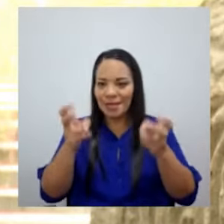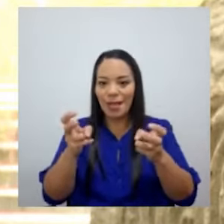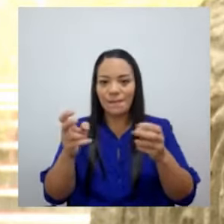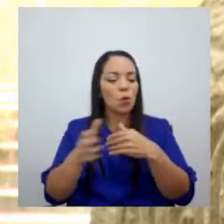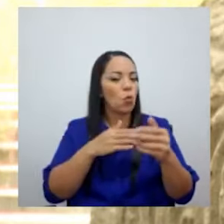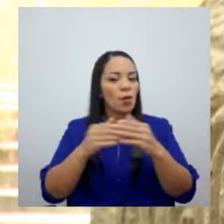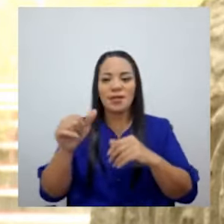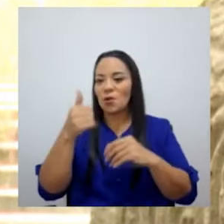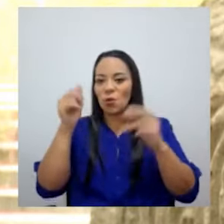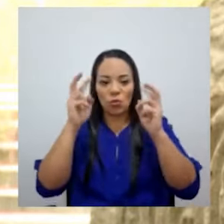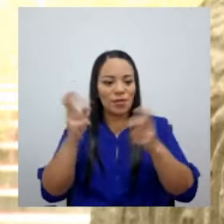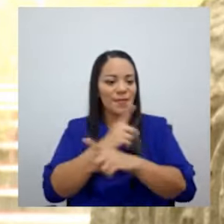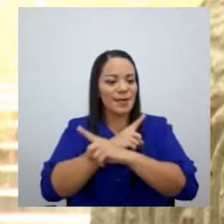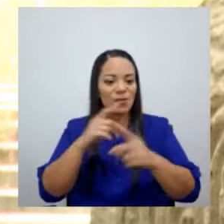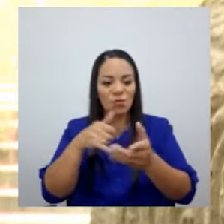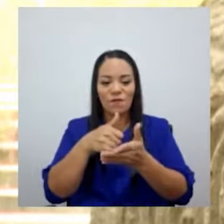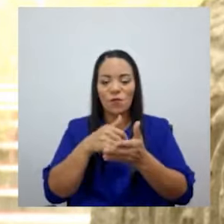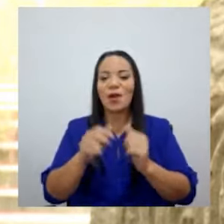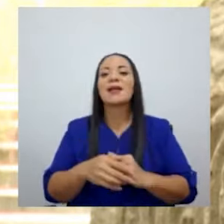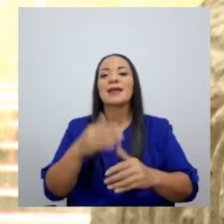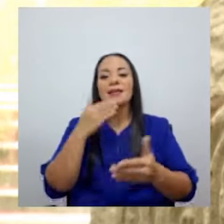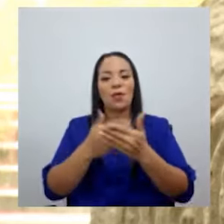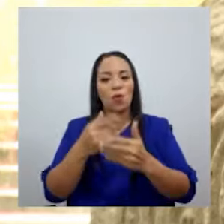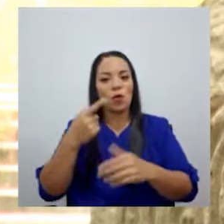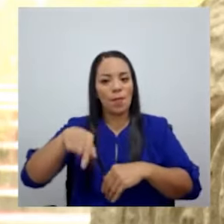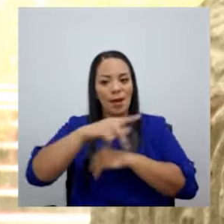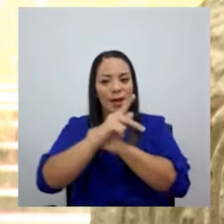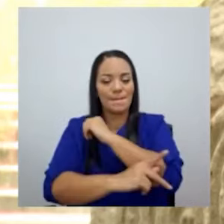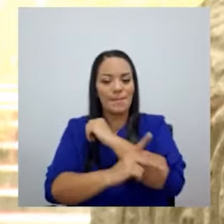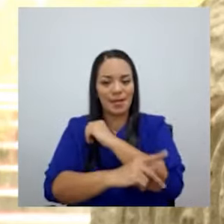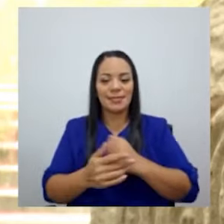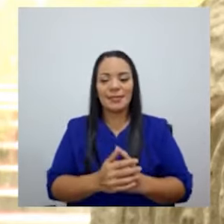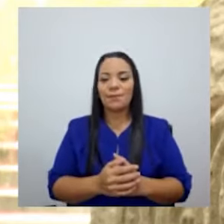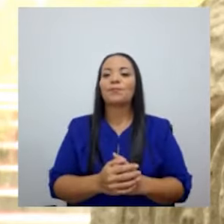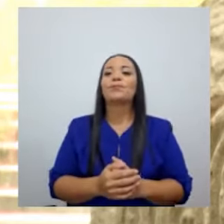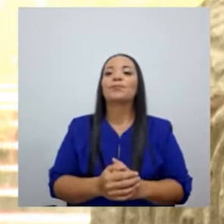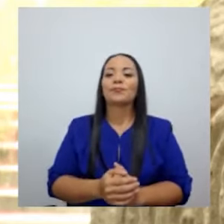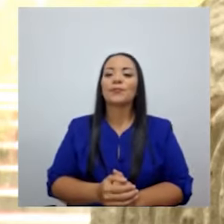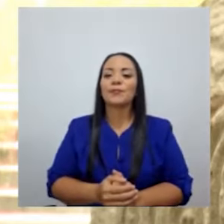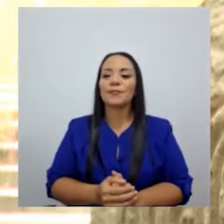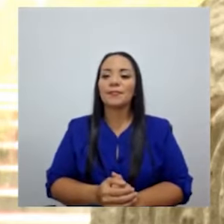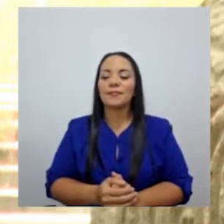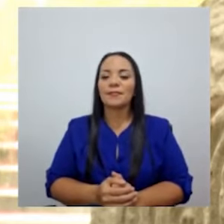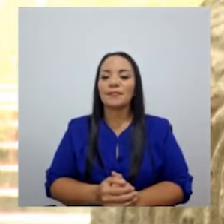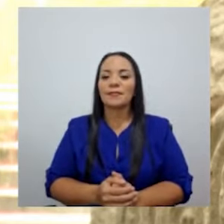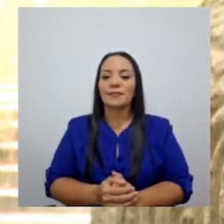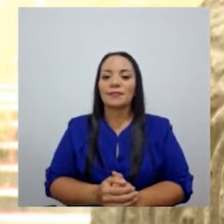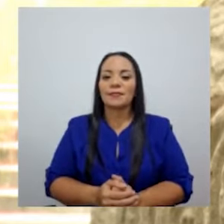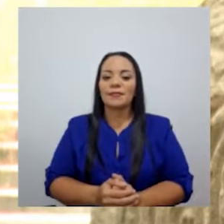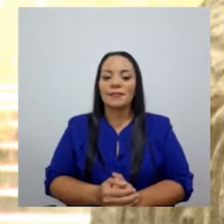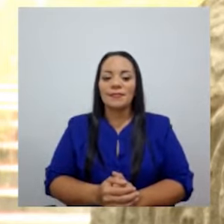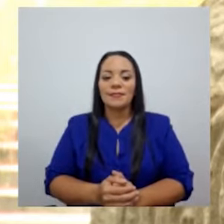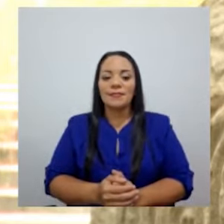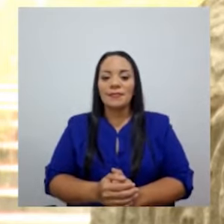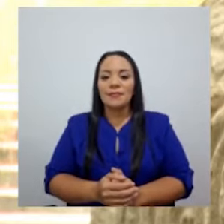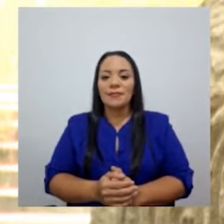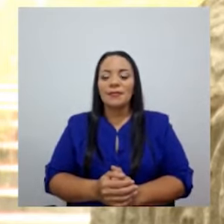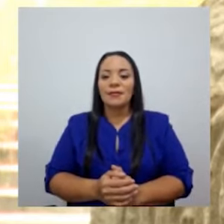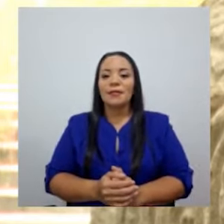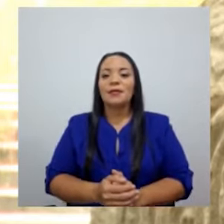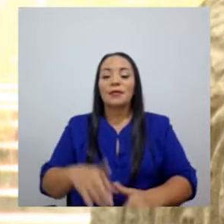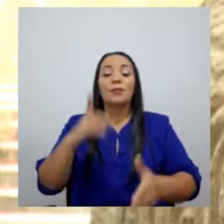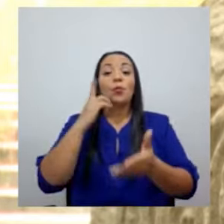cualquier otro que le haga bien a nuestro país. Por eso, precisamente, es que